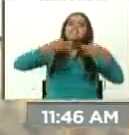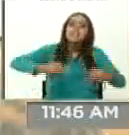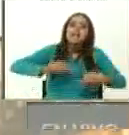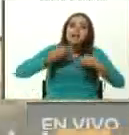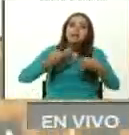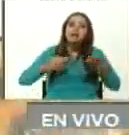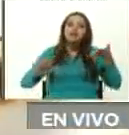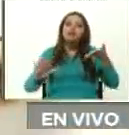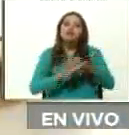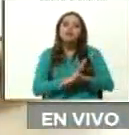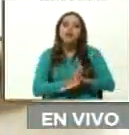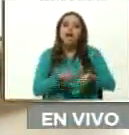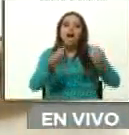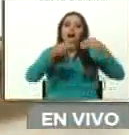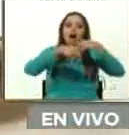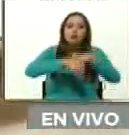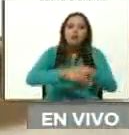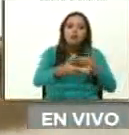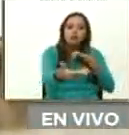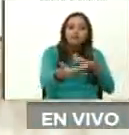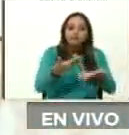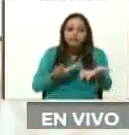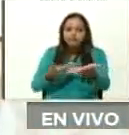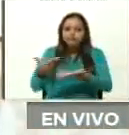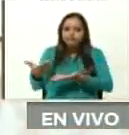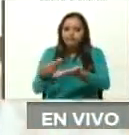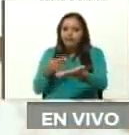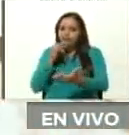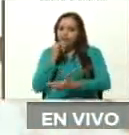el marco de la complementariedad